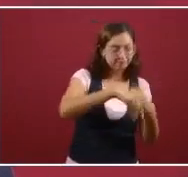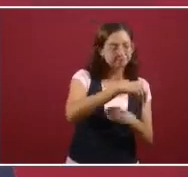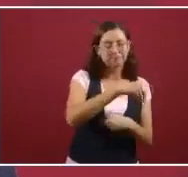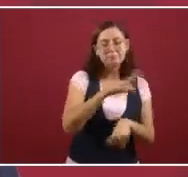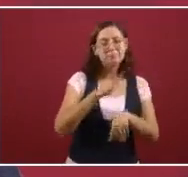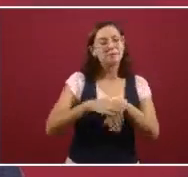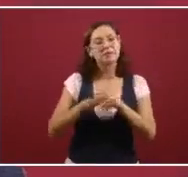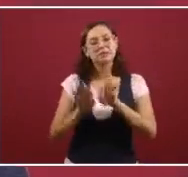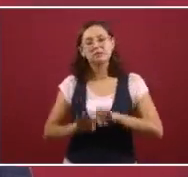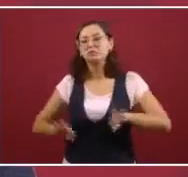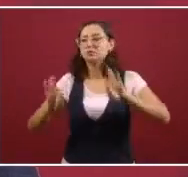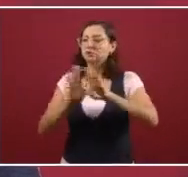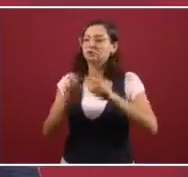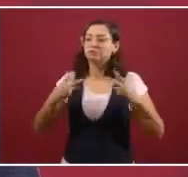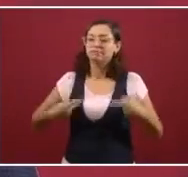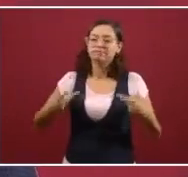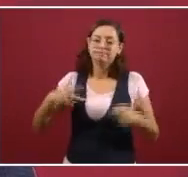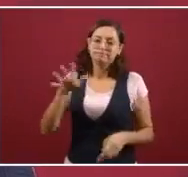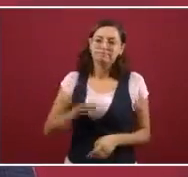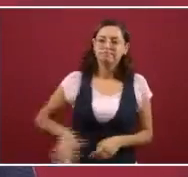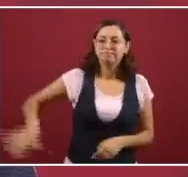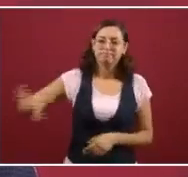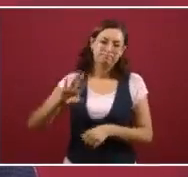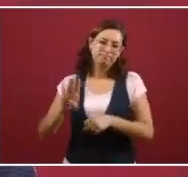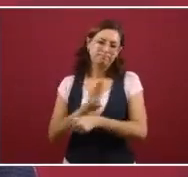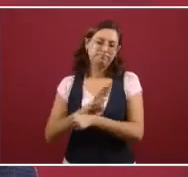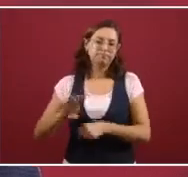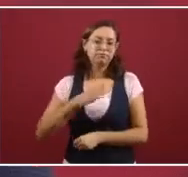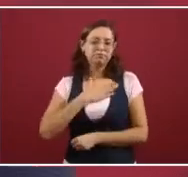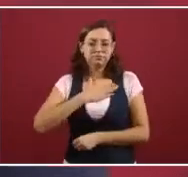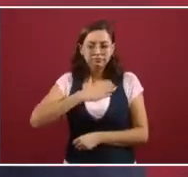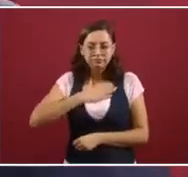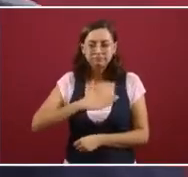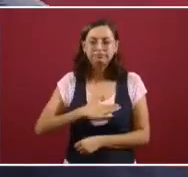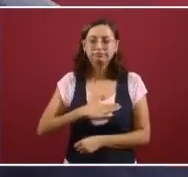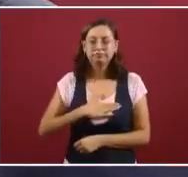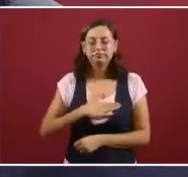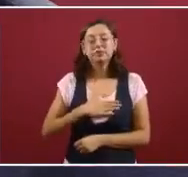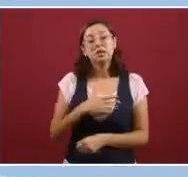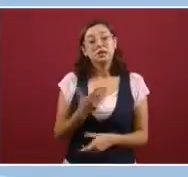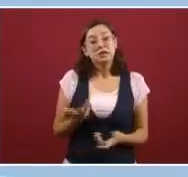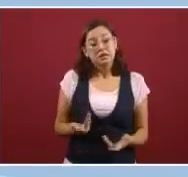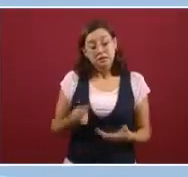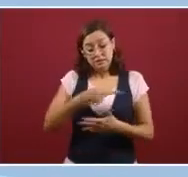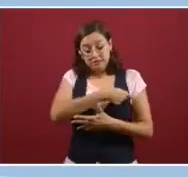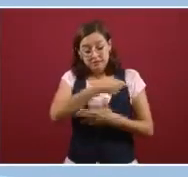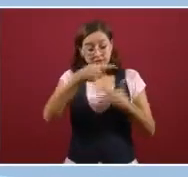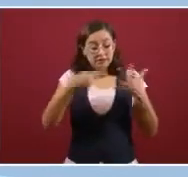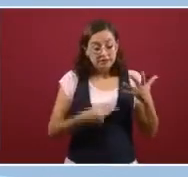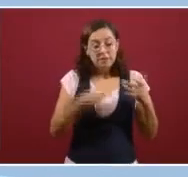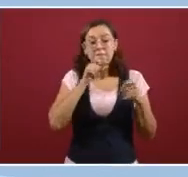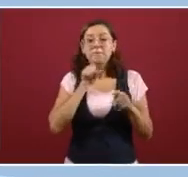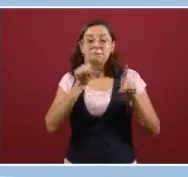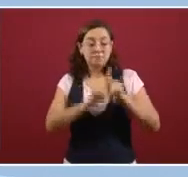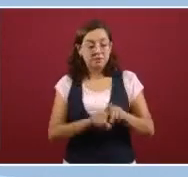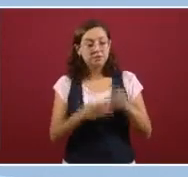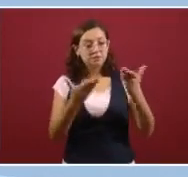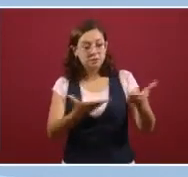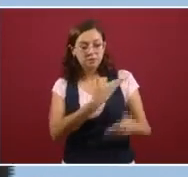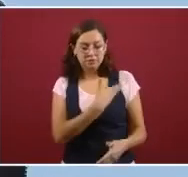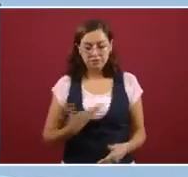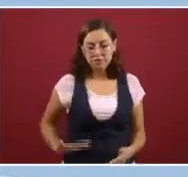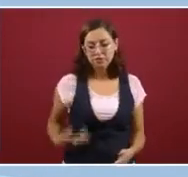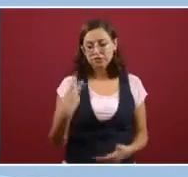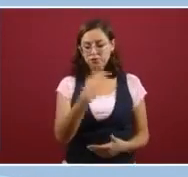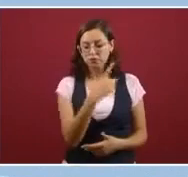de justicia social. Por lo anterior, y reconociendo la sensibilidad social que tiene su administración, señor